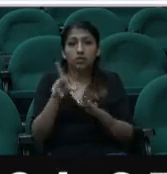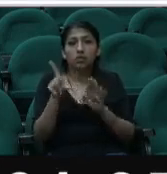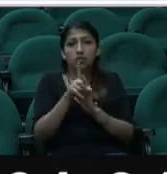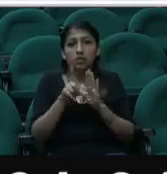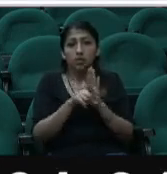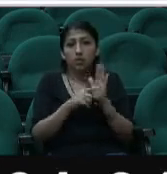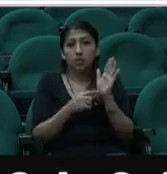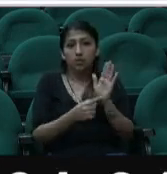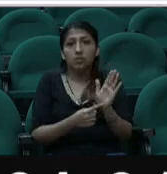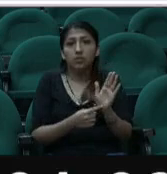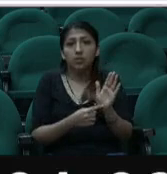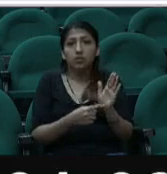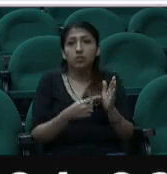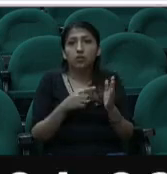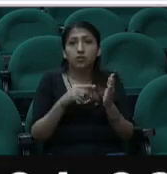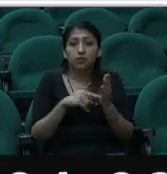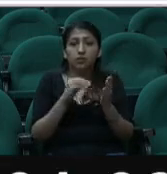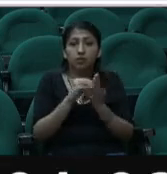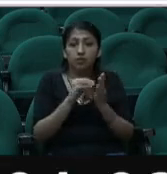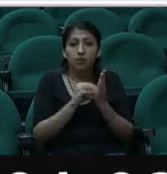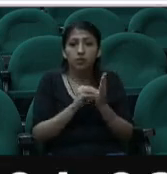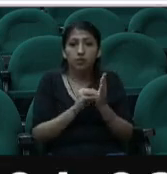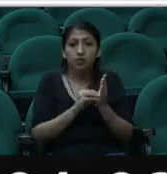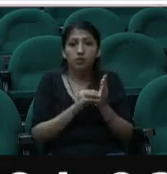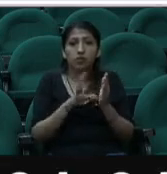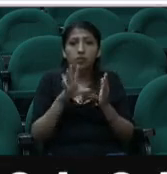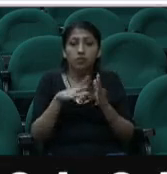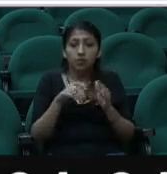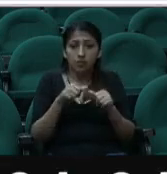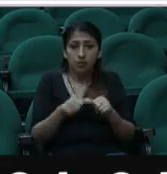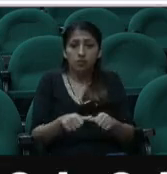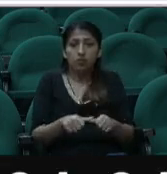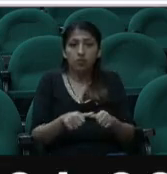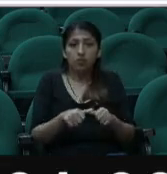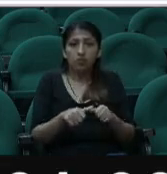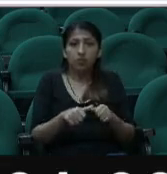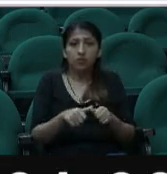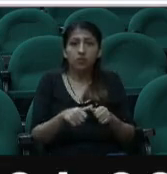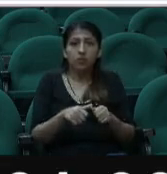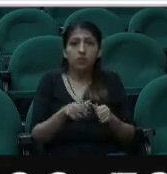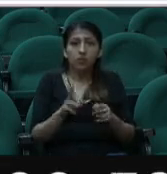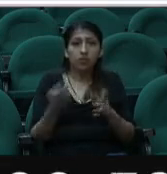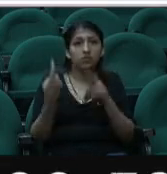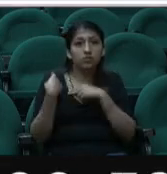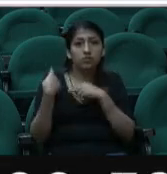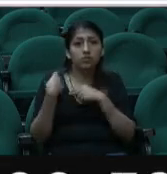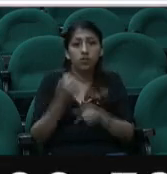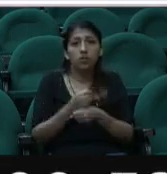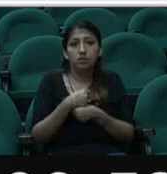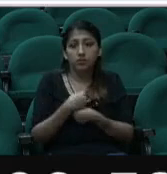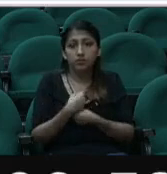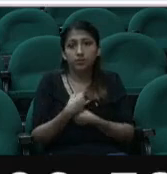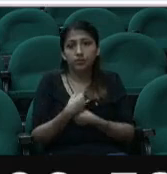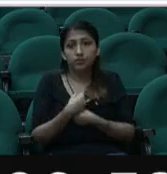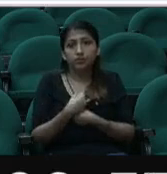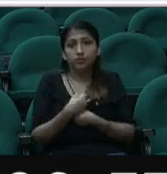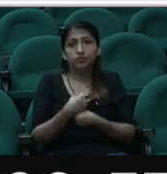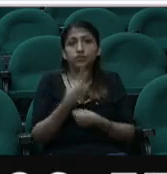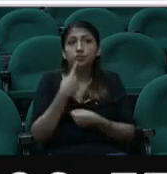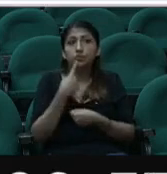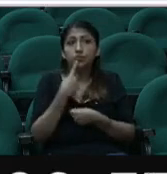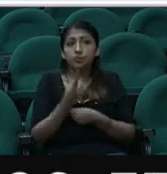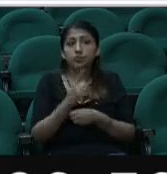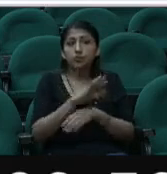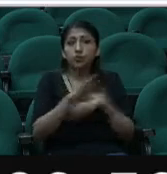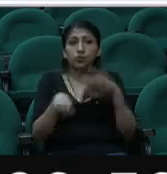reglamento lo va evidenciando permanentemente y lo que nos corresponde hacer es justamente aquello que lo que hemos dicho